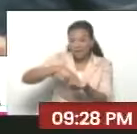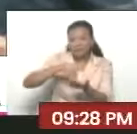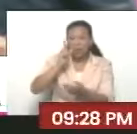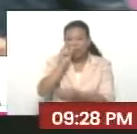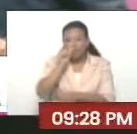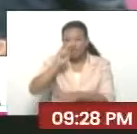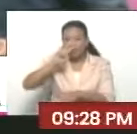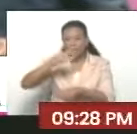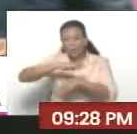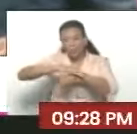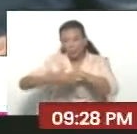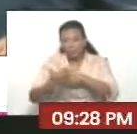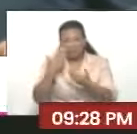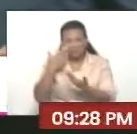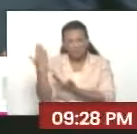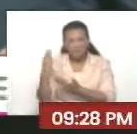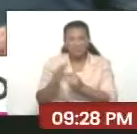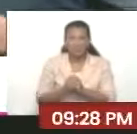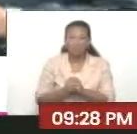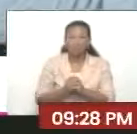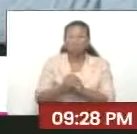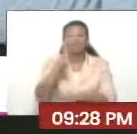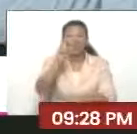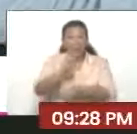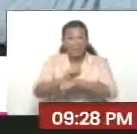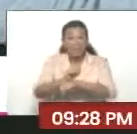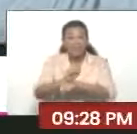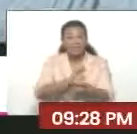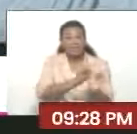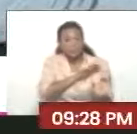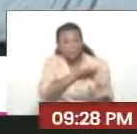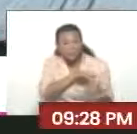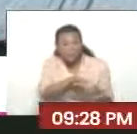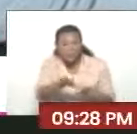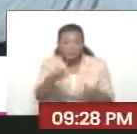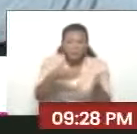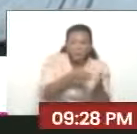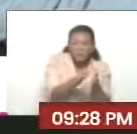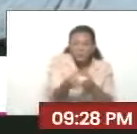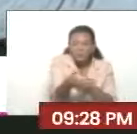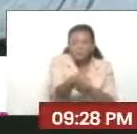¡Ajá! La gente de La Vega se vino por la montaña rampando.